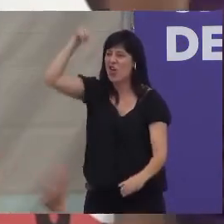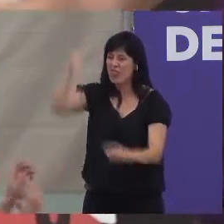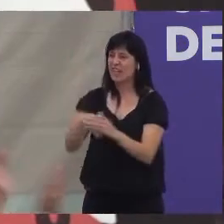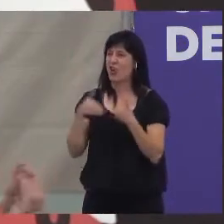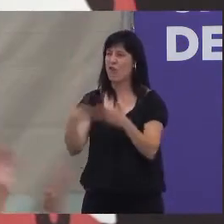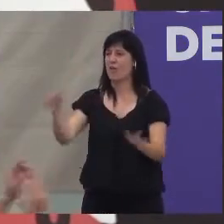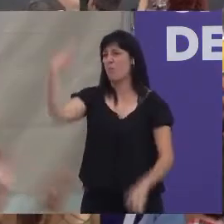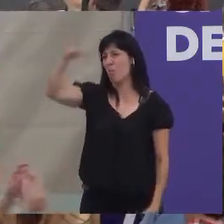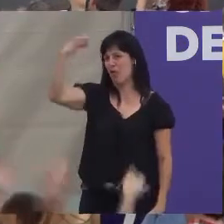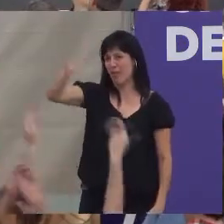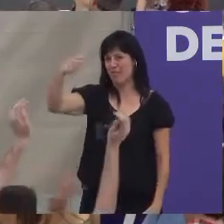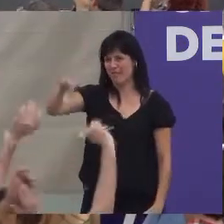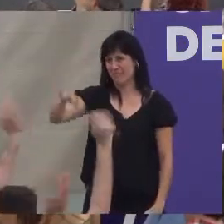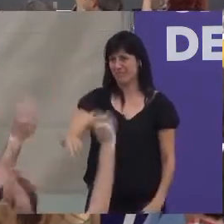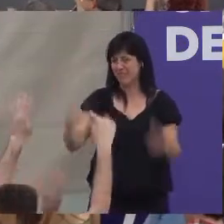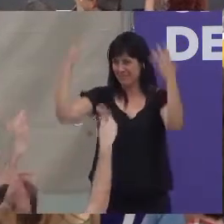Podem.